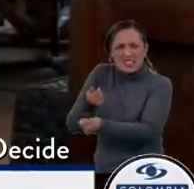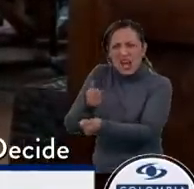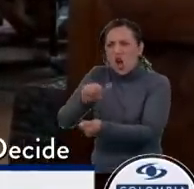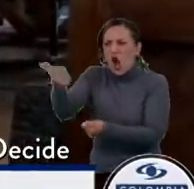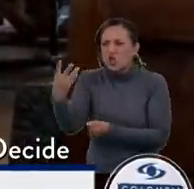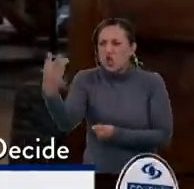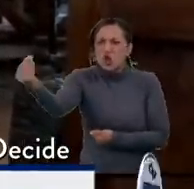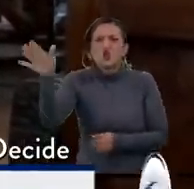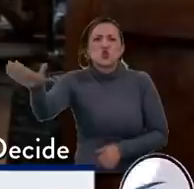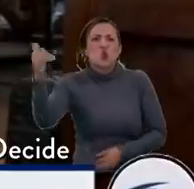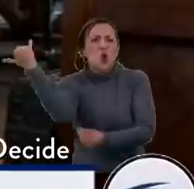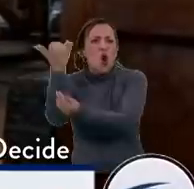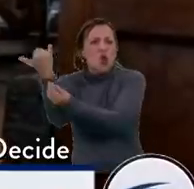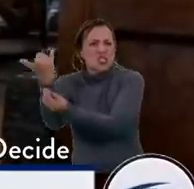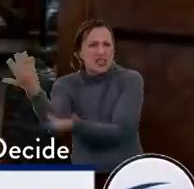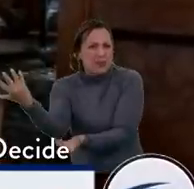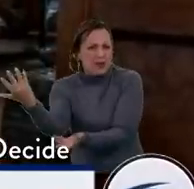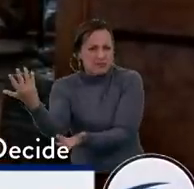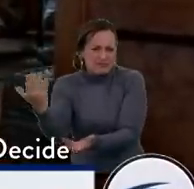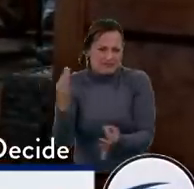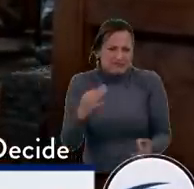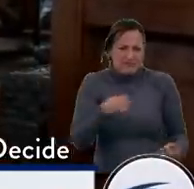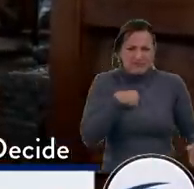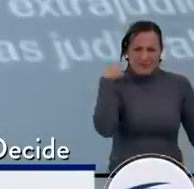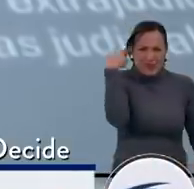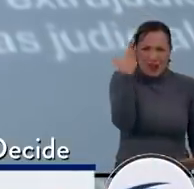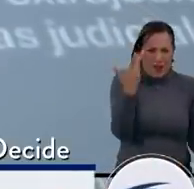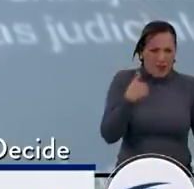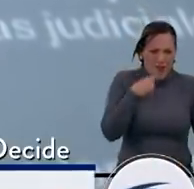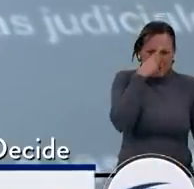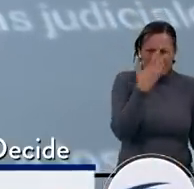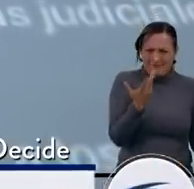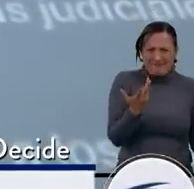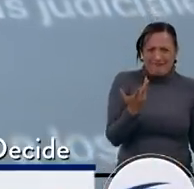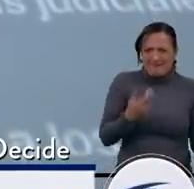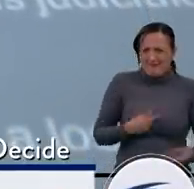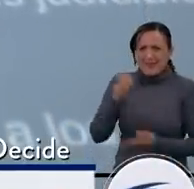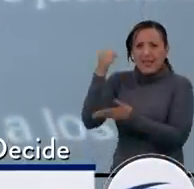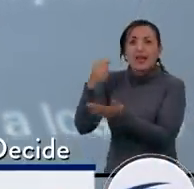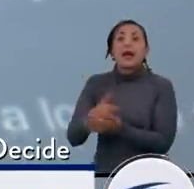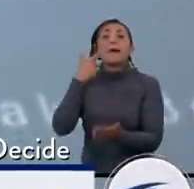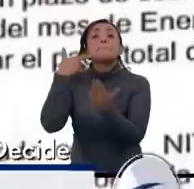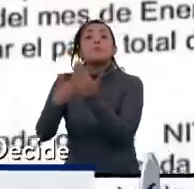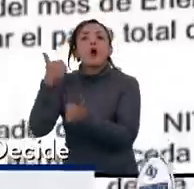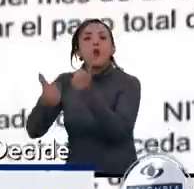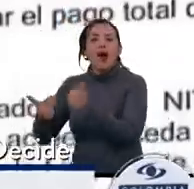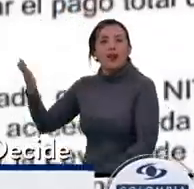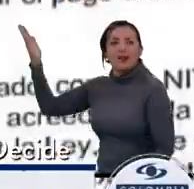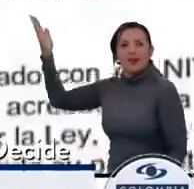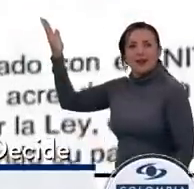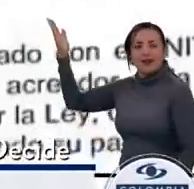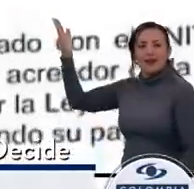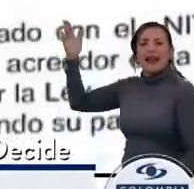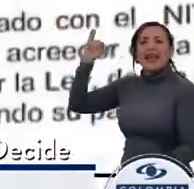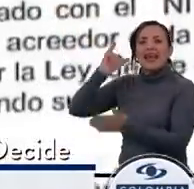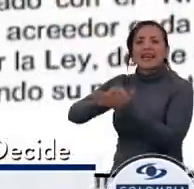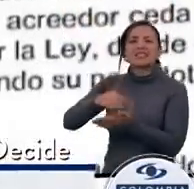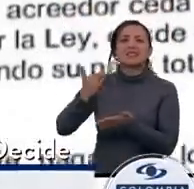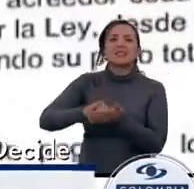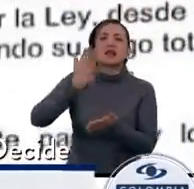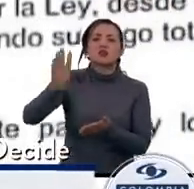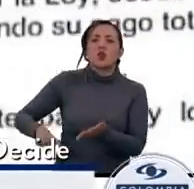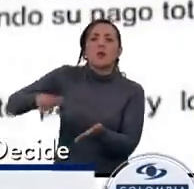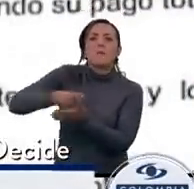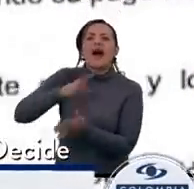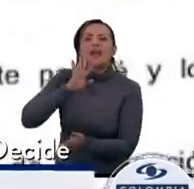Conservador? Eso sería una locura de parte nuestra. Una de las pruebas reinas es este pagaré presentado a la Corte Suprema de Justicia firmado por Aida